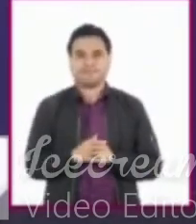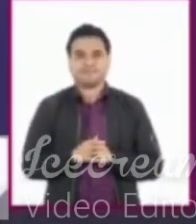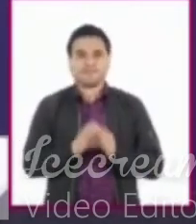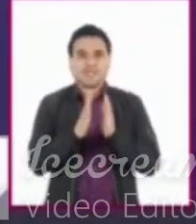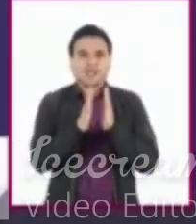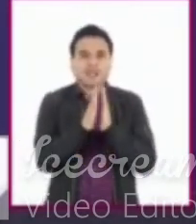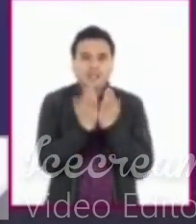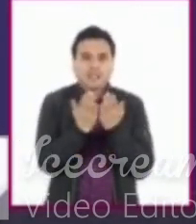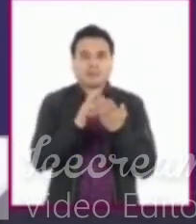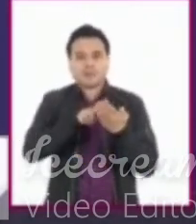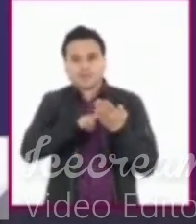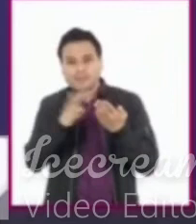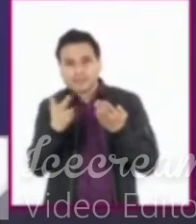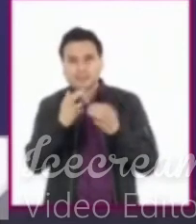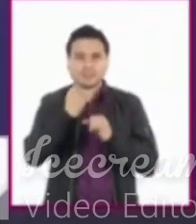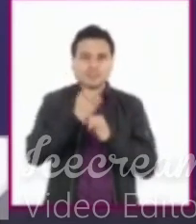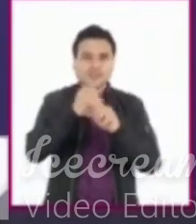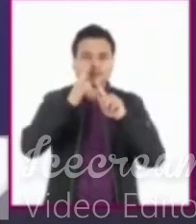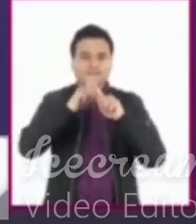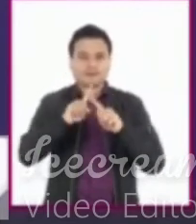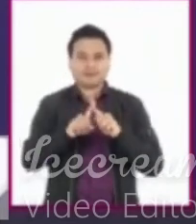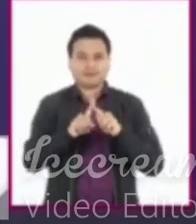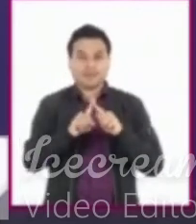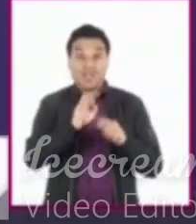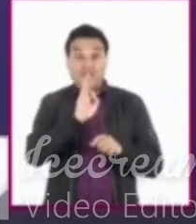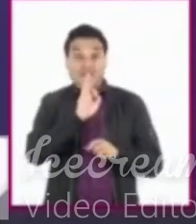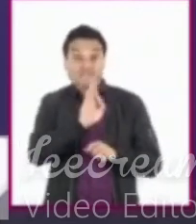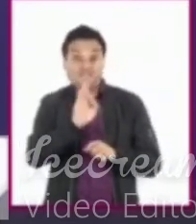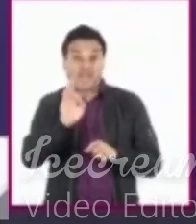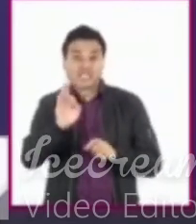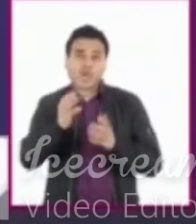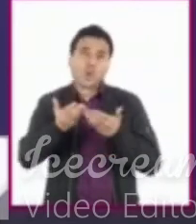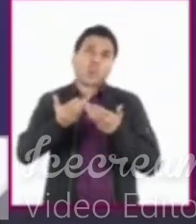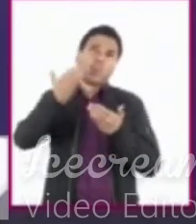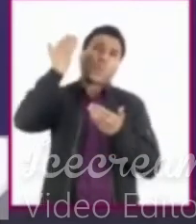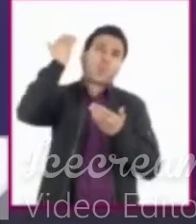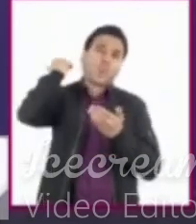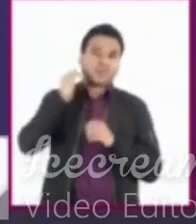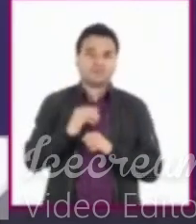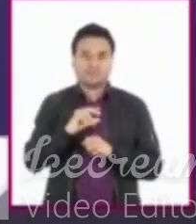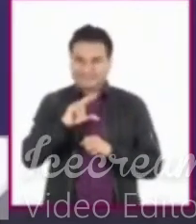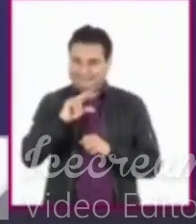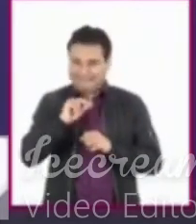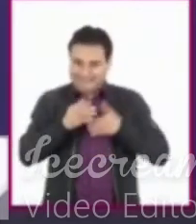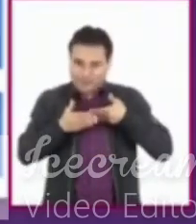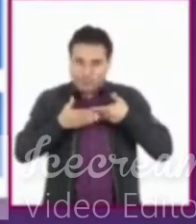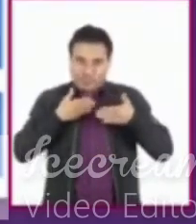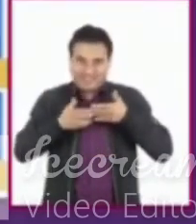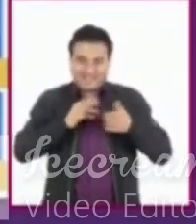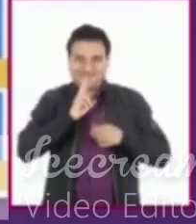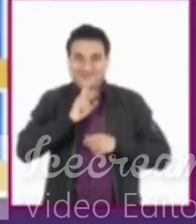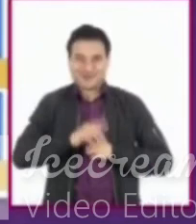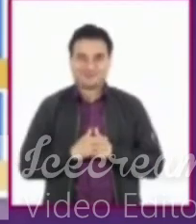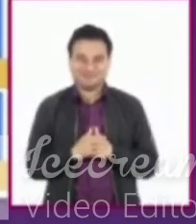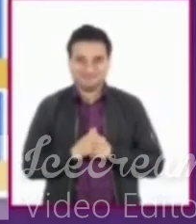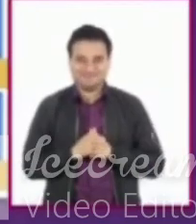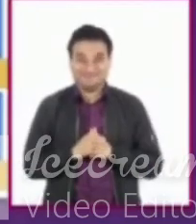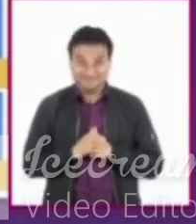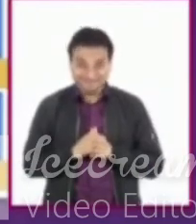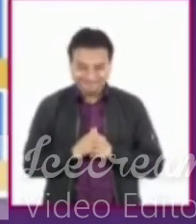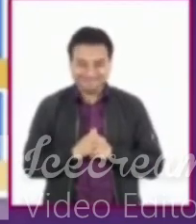las publicaciones y, por lo tanto, tener la certeza de que éstas se mantengan actualizadas.